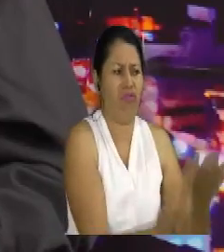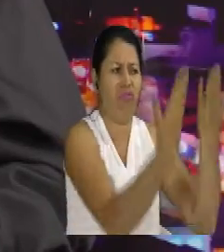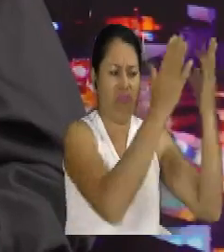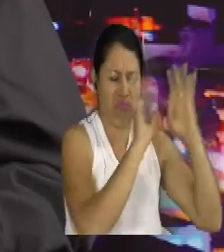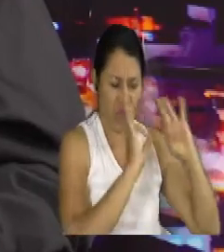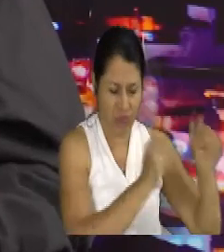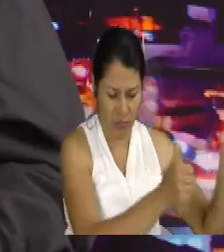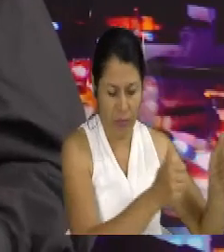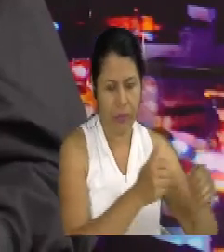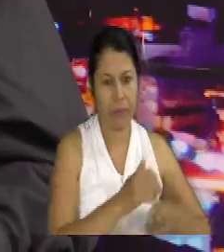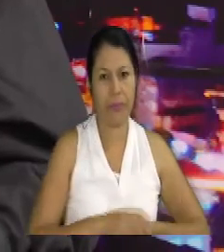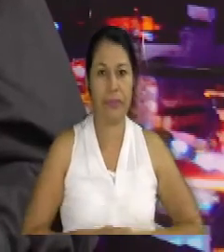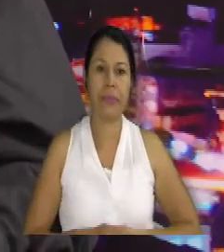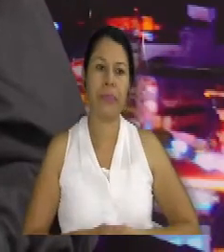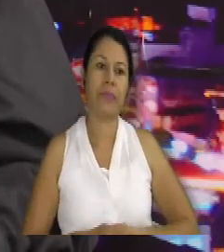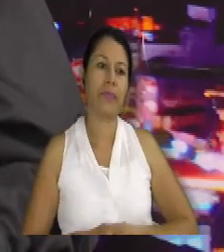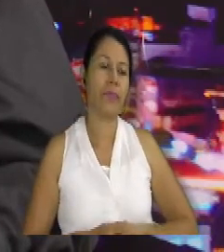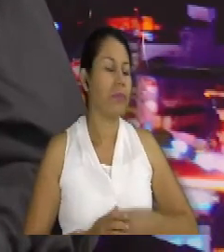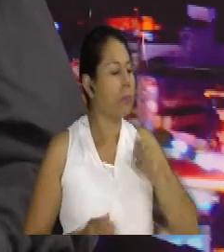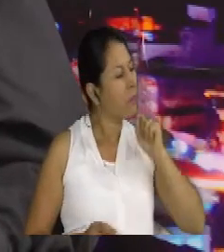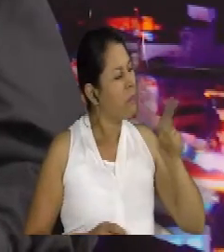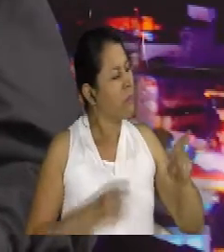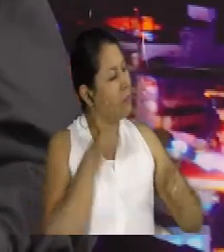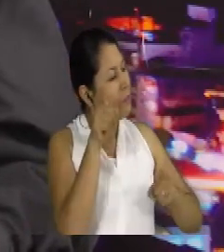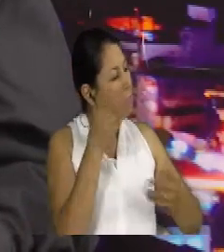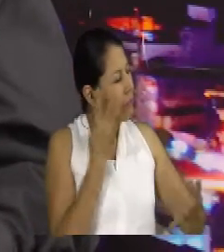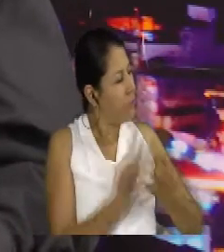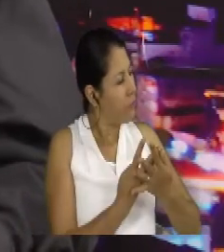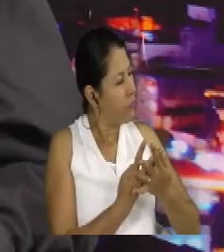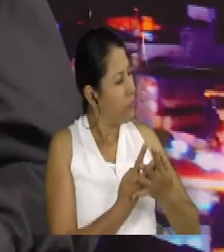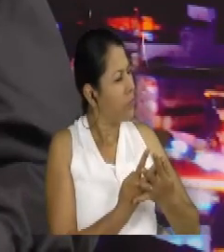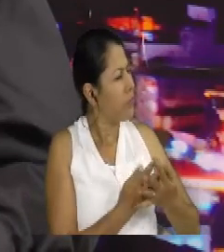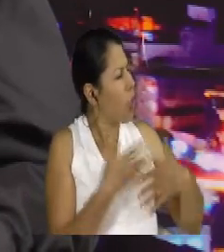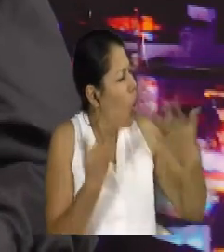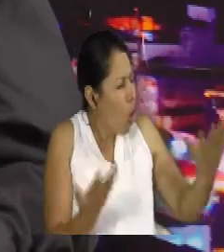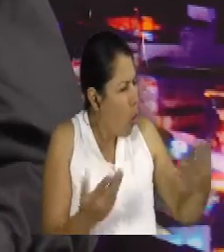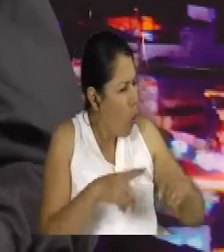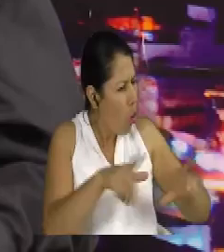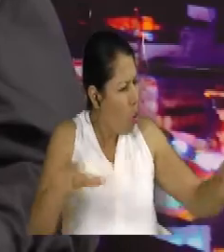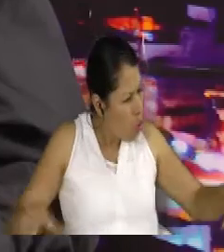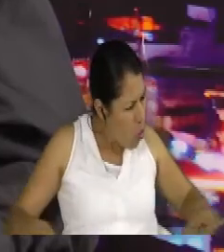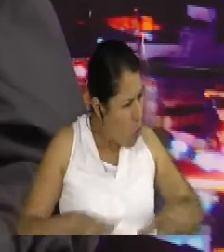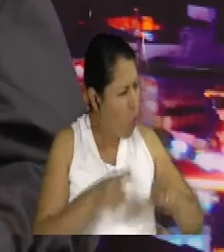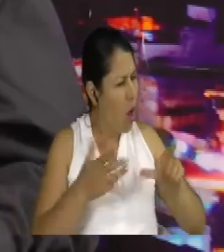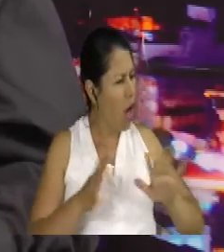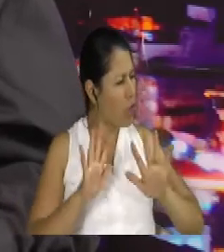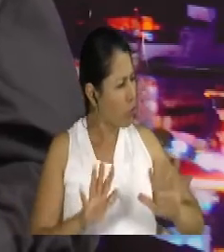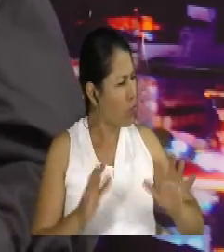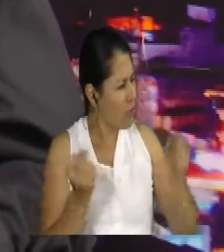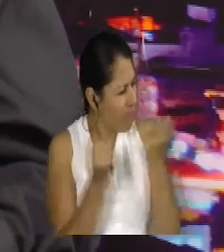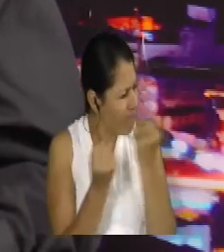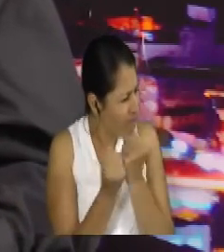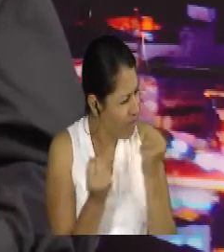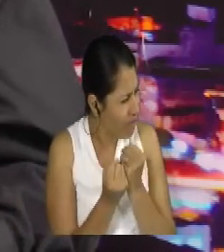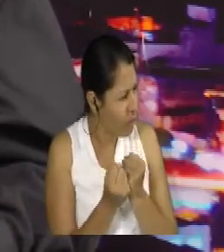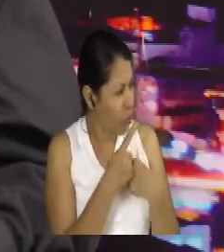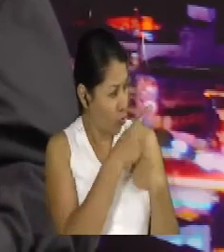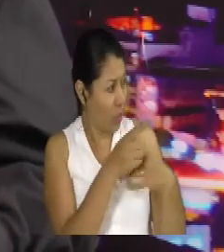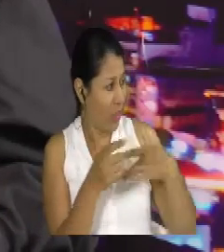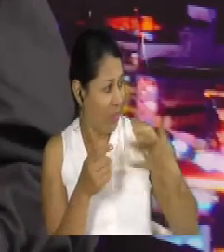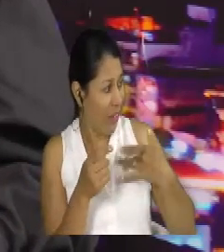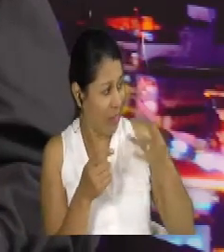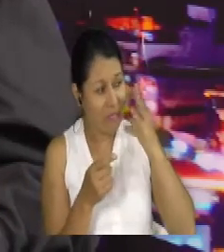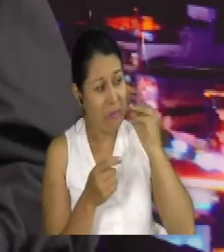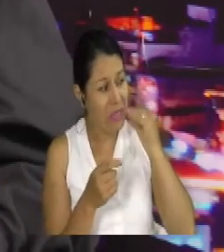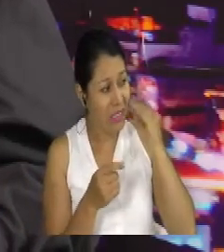cárcel, aprovechemos para conocer las condiciones de hacinamiento que hay. Usted que vivió allá, todo el liderazgo para poder